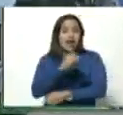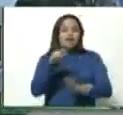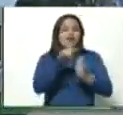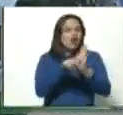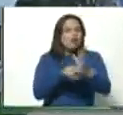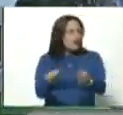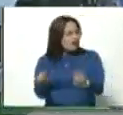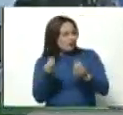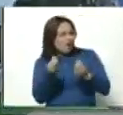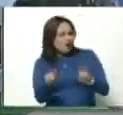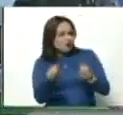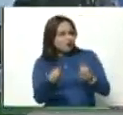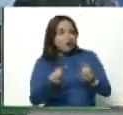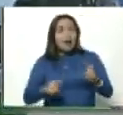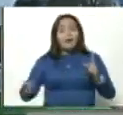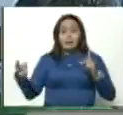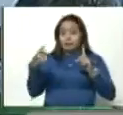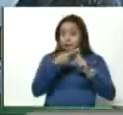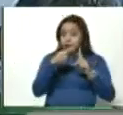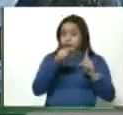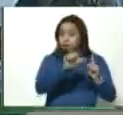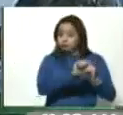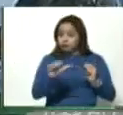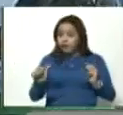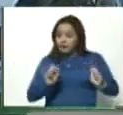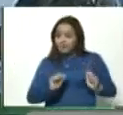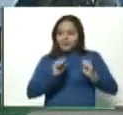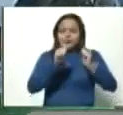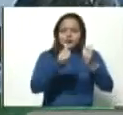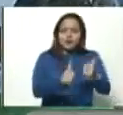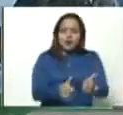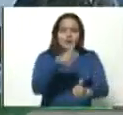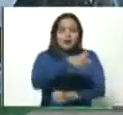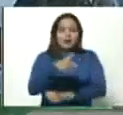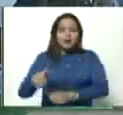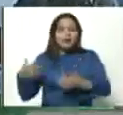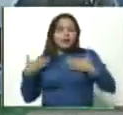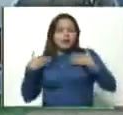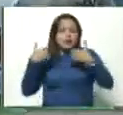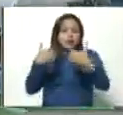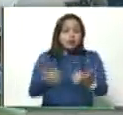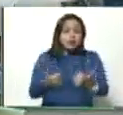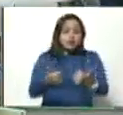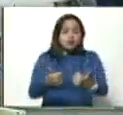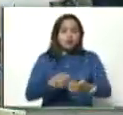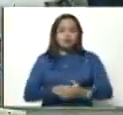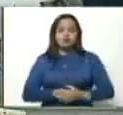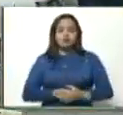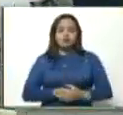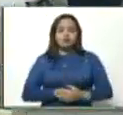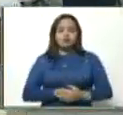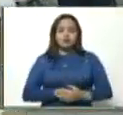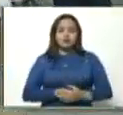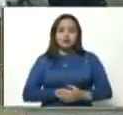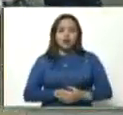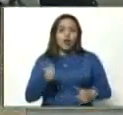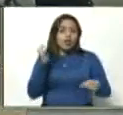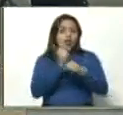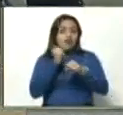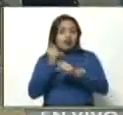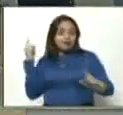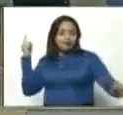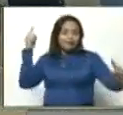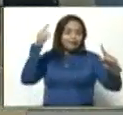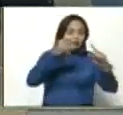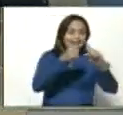siguiente manera. Esta primera semana se dará inicio al personal de salud dentro de ellas a los que trabajan directamente